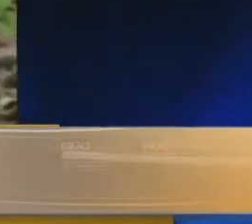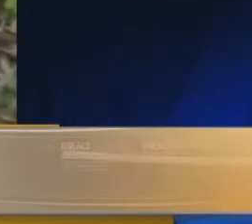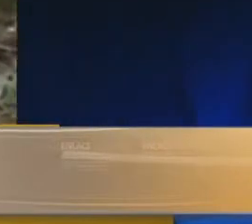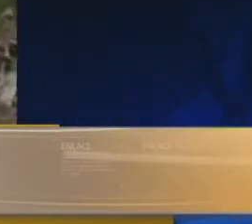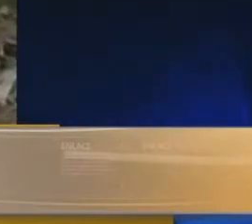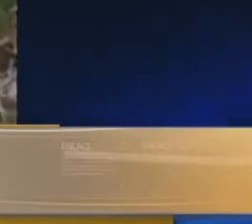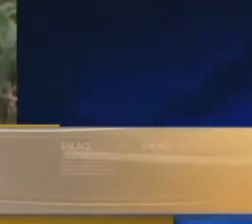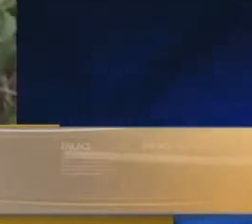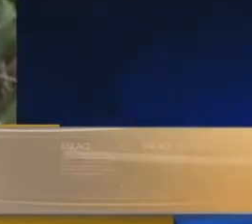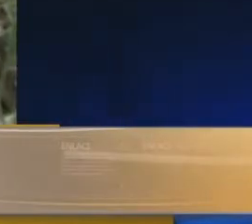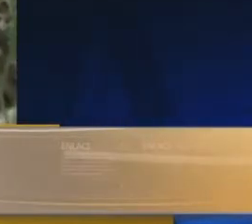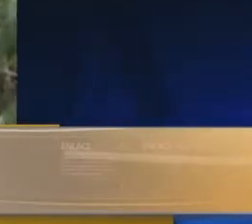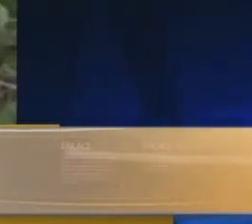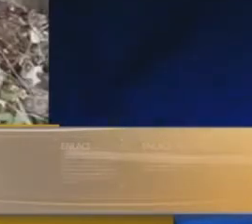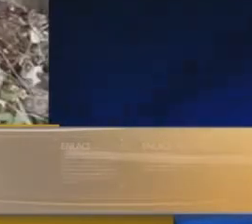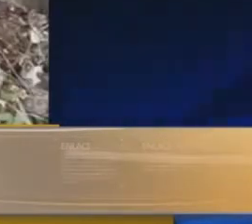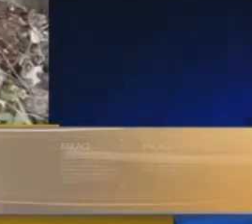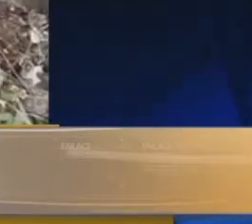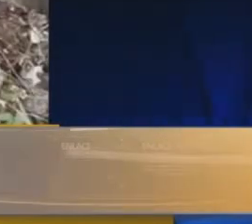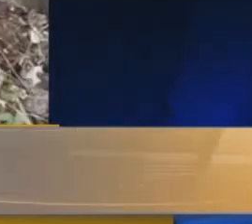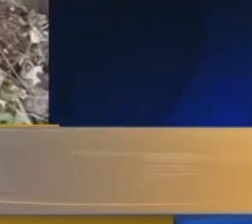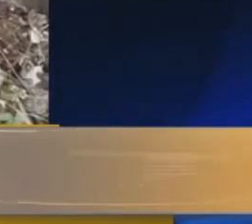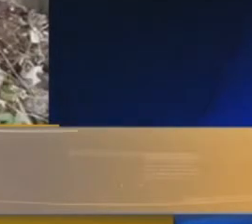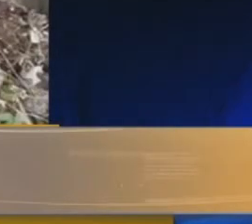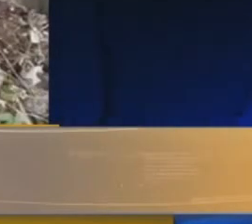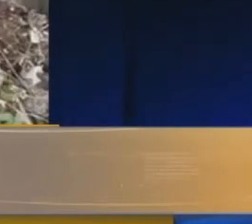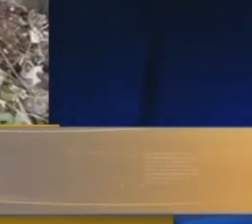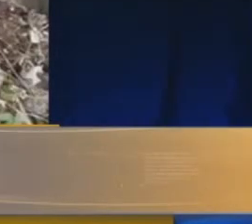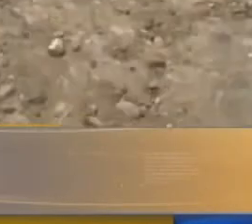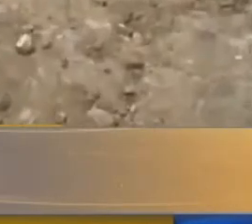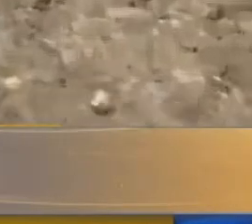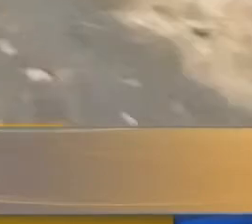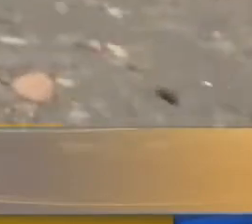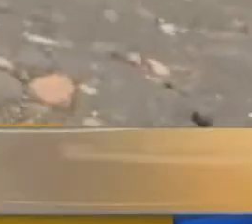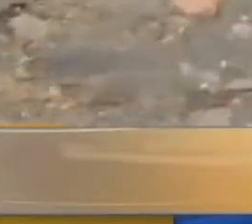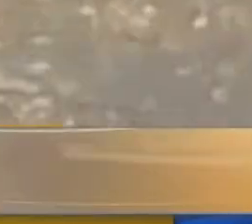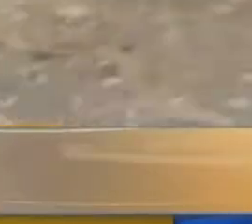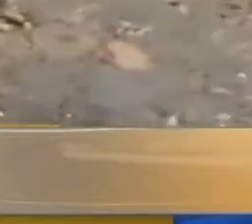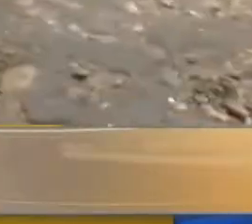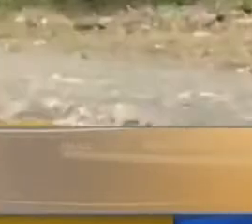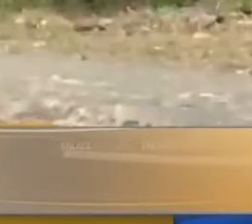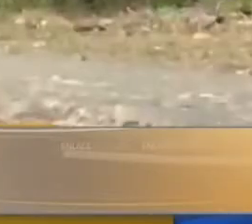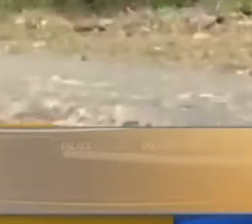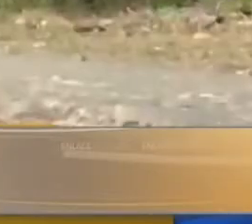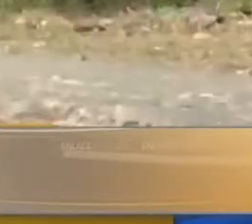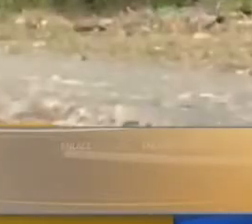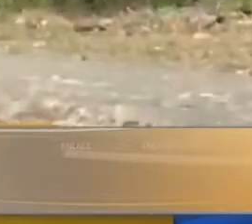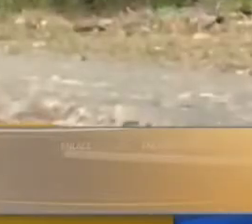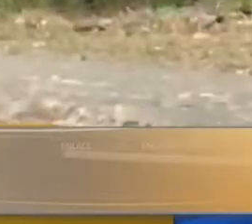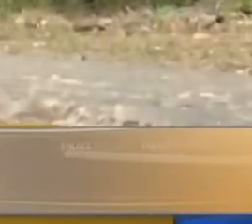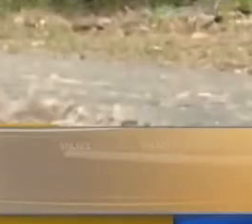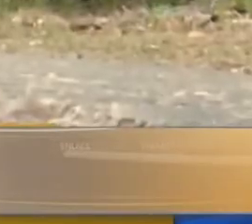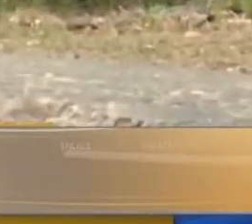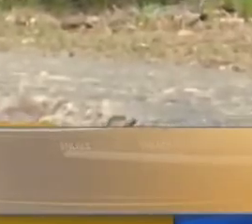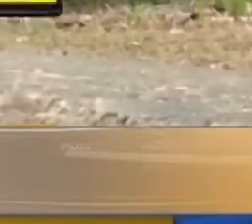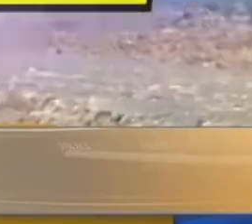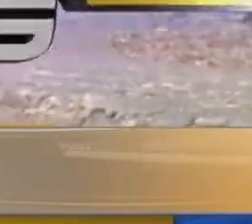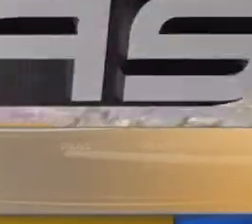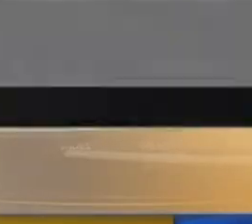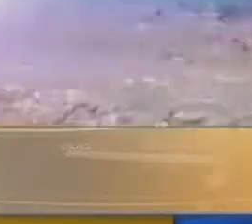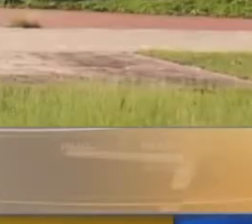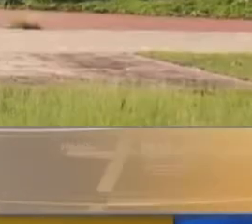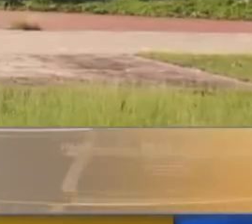registrado en la mañana de hoy en la vía que del corregimiento El Centro conduce a Barranca Bermeja. Comunidad afirma que el estado de la vía fue la causante de este lamentable